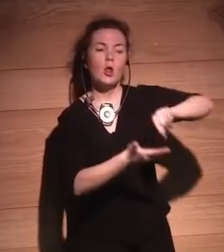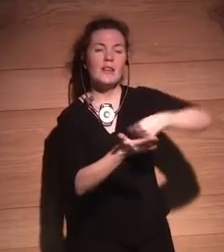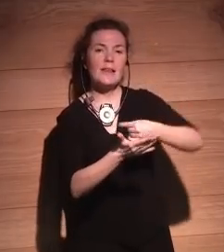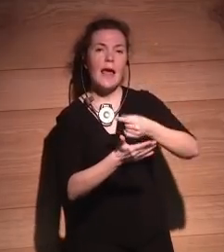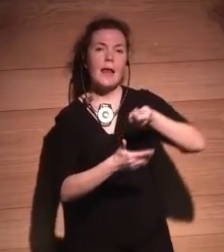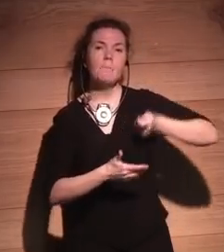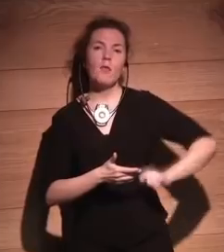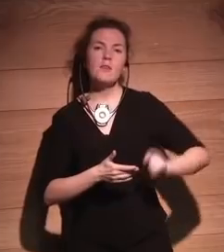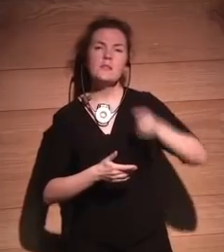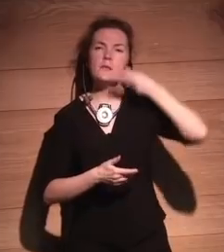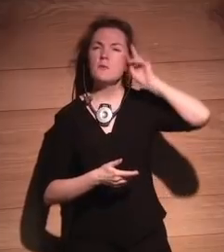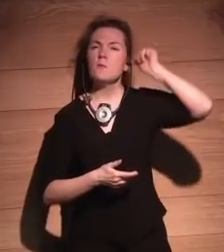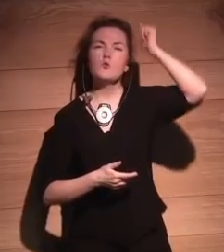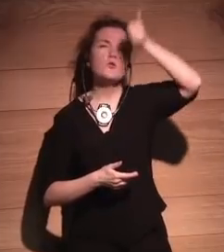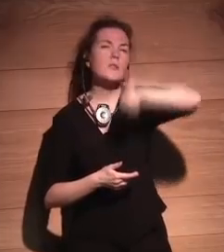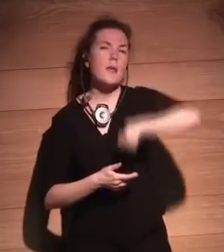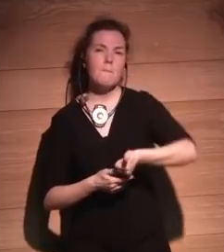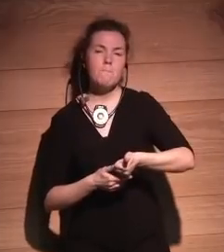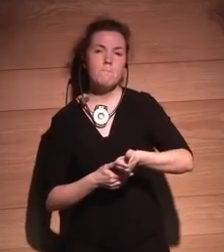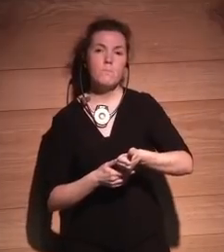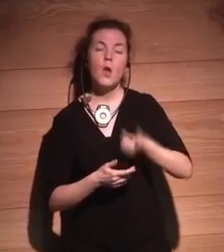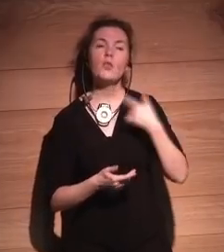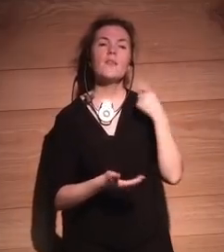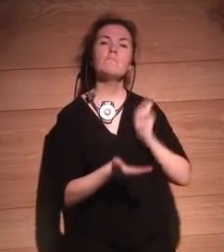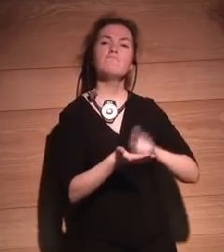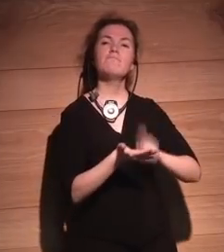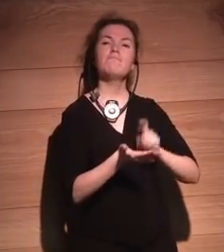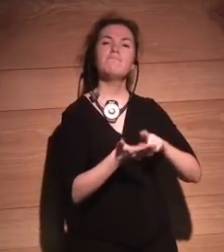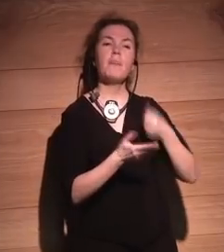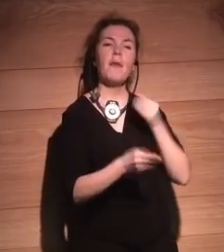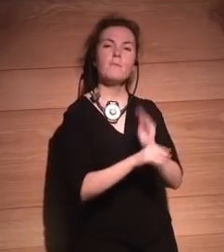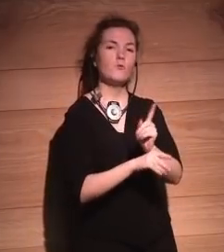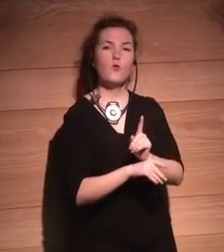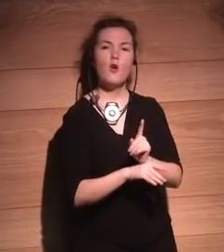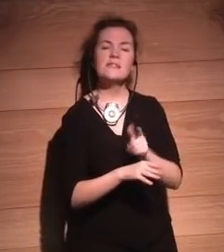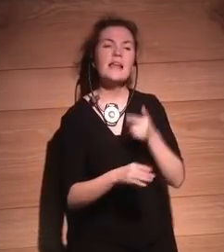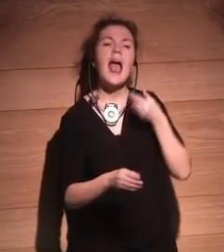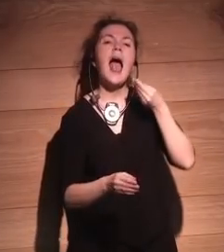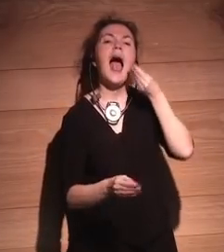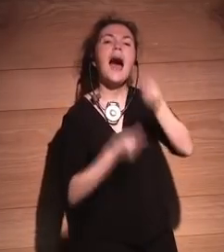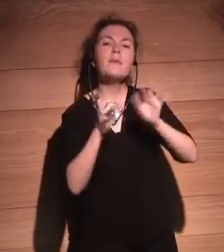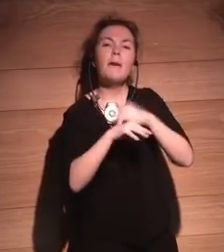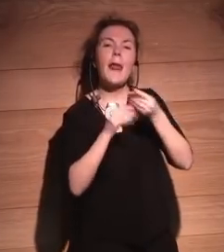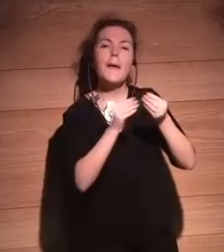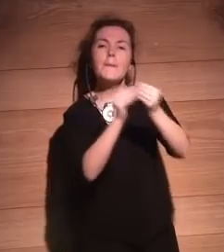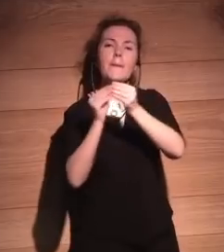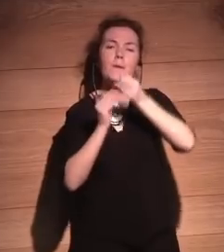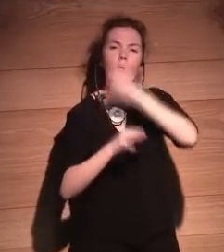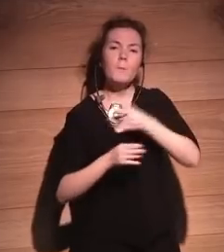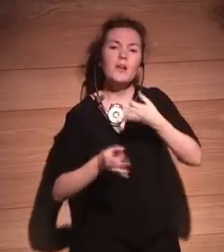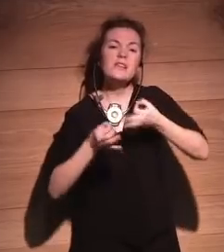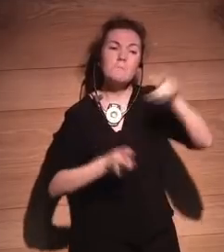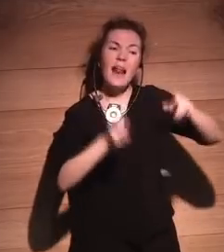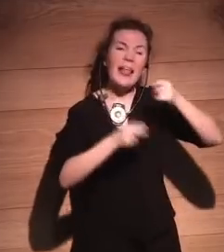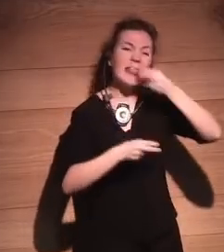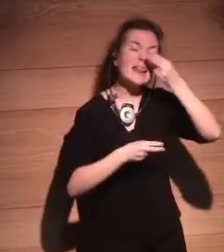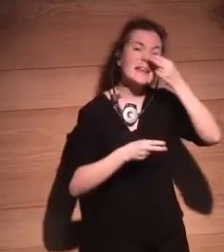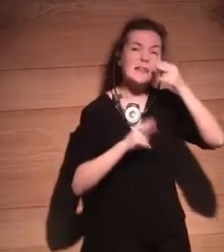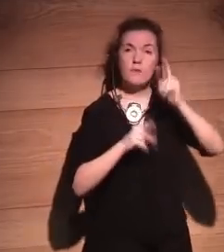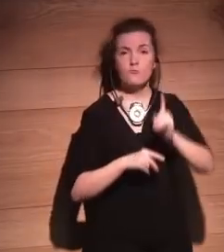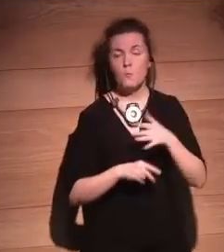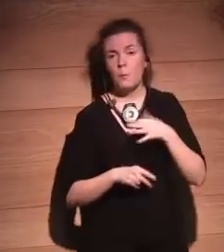periodistas muy experimentados y no vive de los clics. Se hace por el bien común, pero no siempre interesa al público,